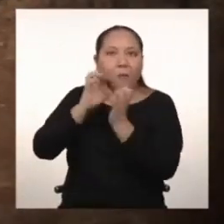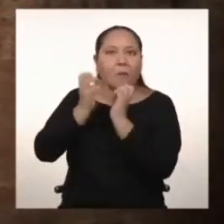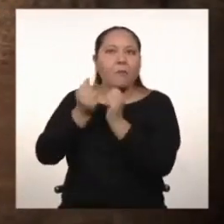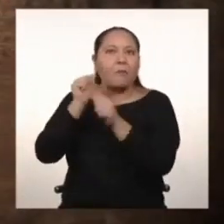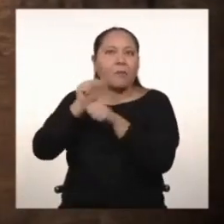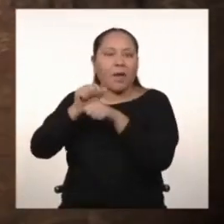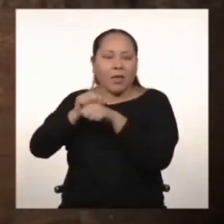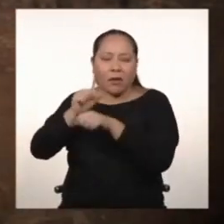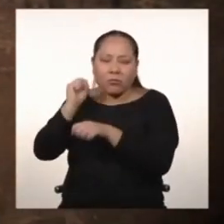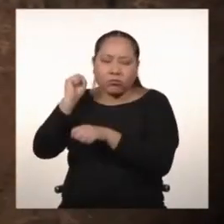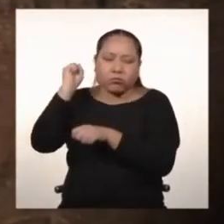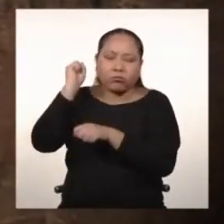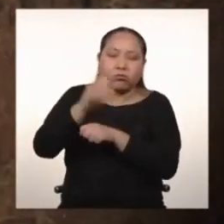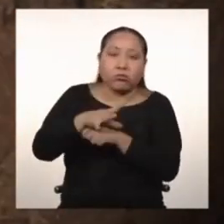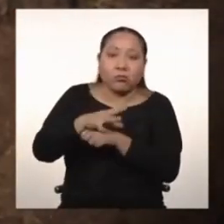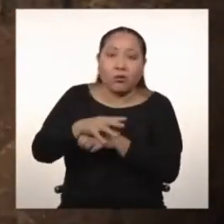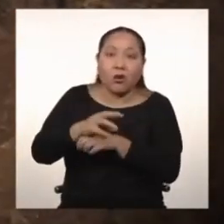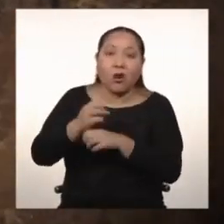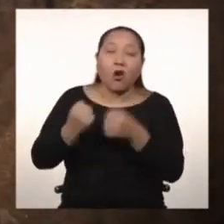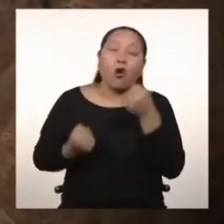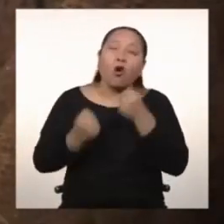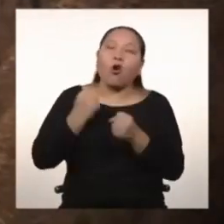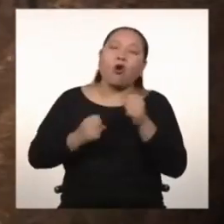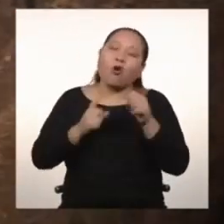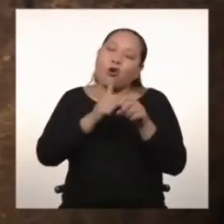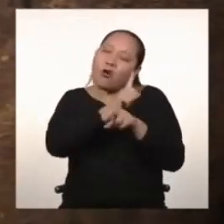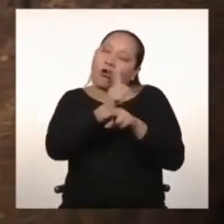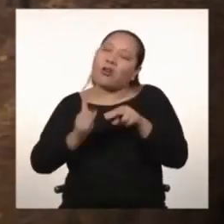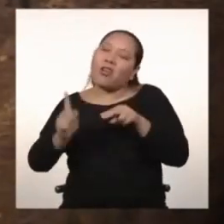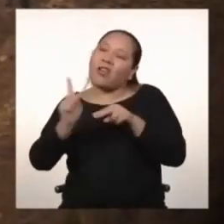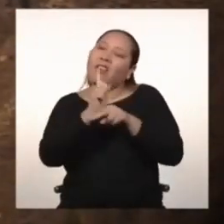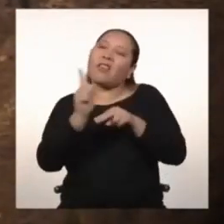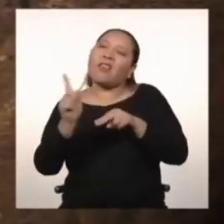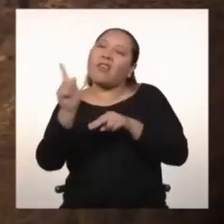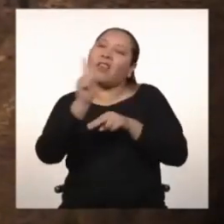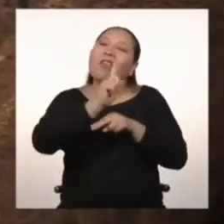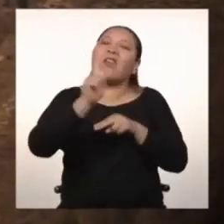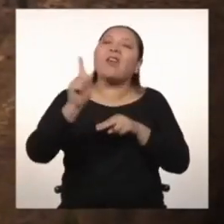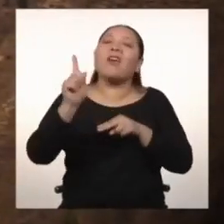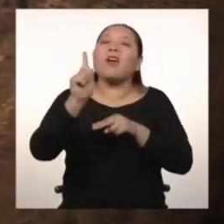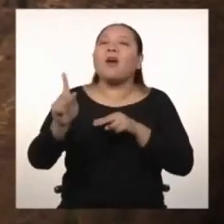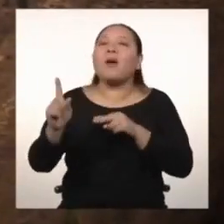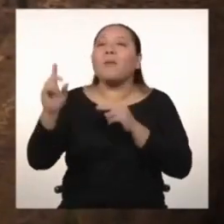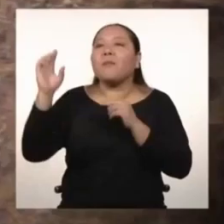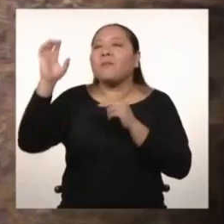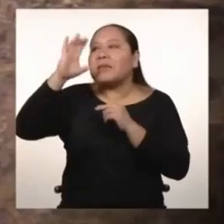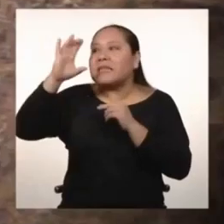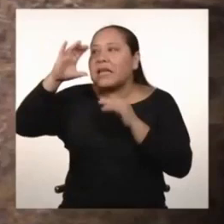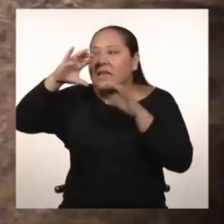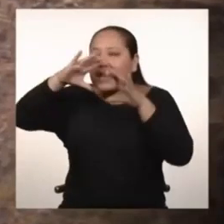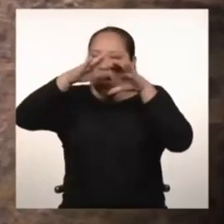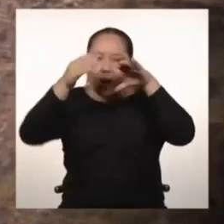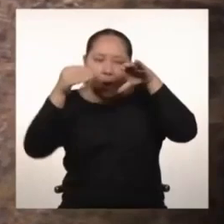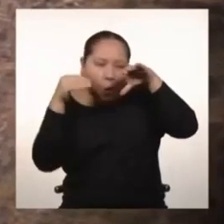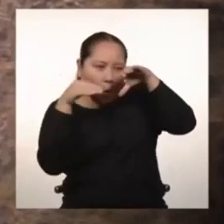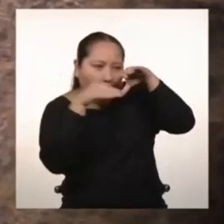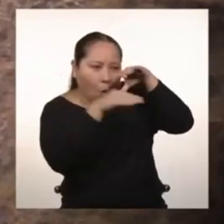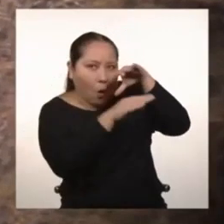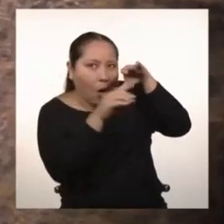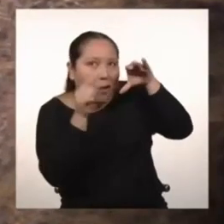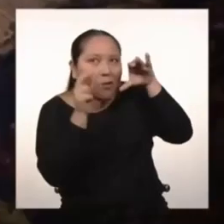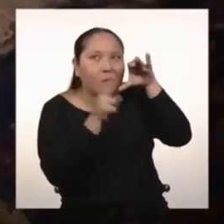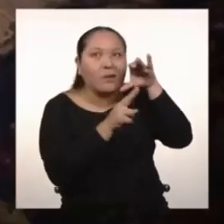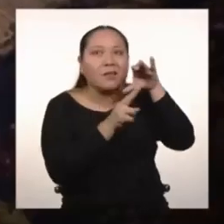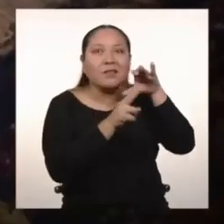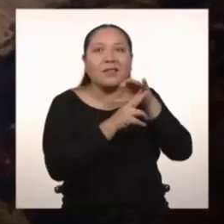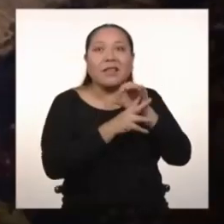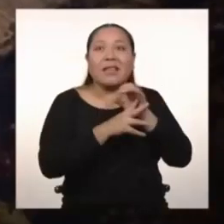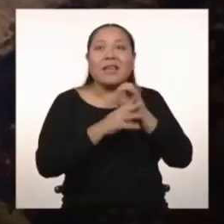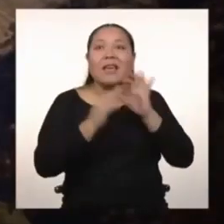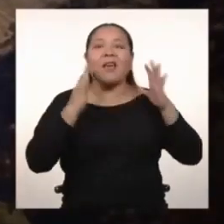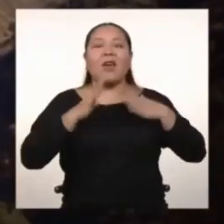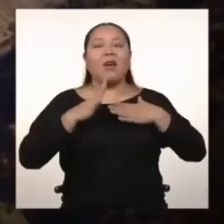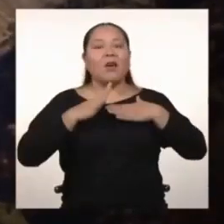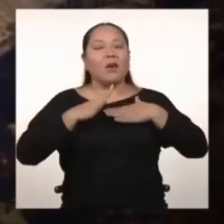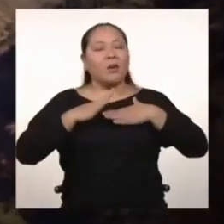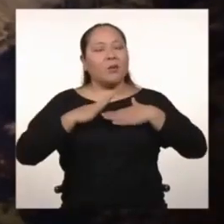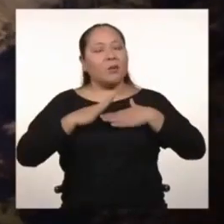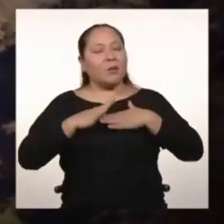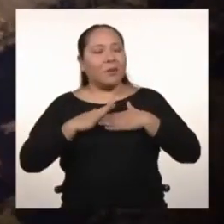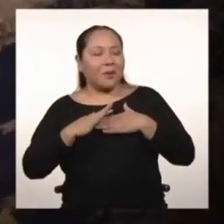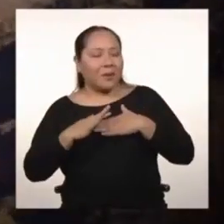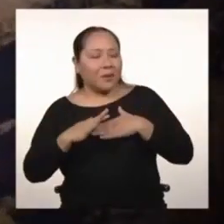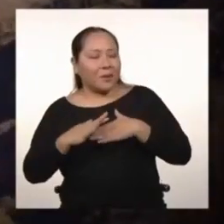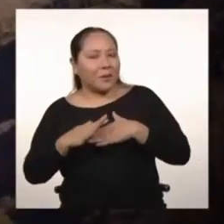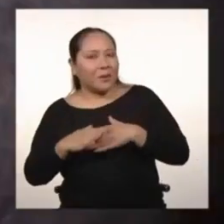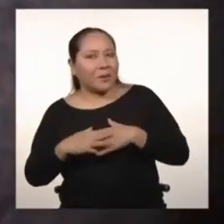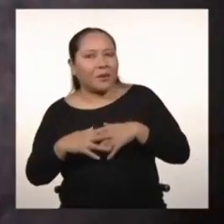su cauce, correría liberado entre cañas, visitaría las pequeñas cuevas de la orilla y se detendría finalmente, con sus emociones